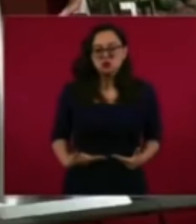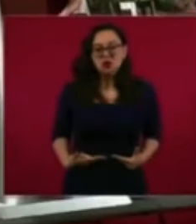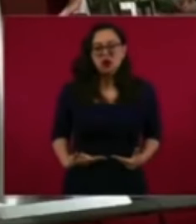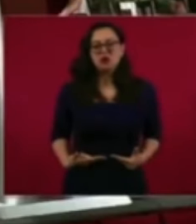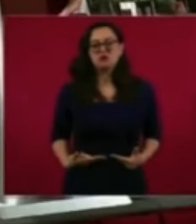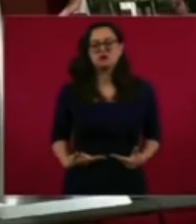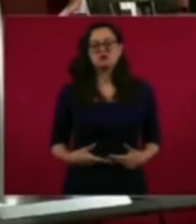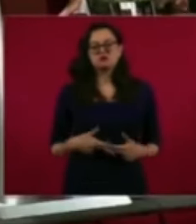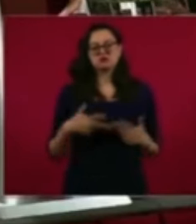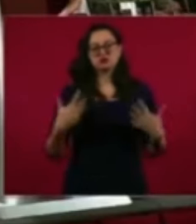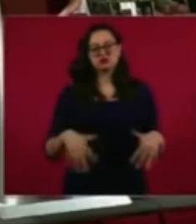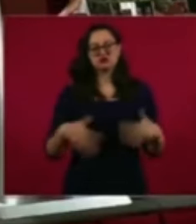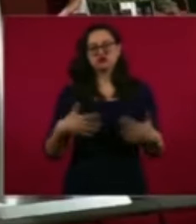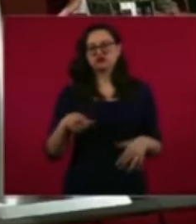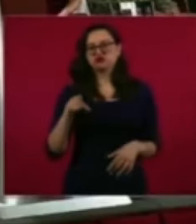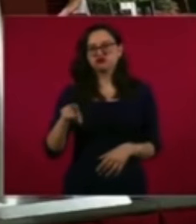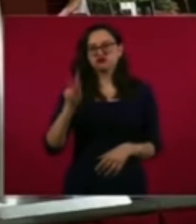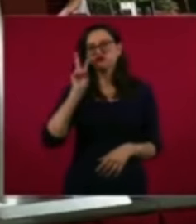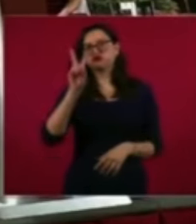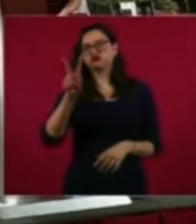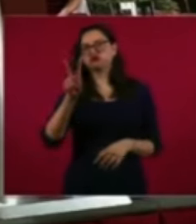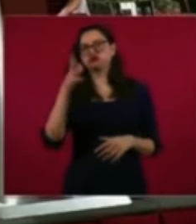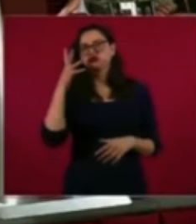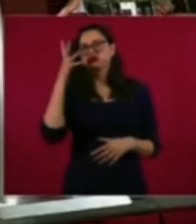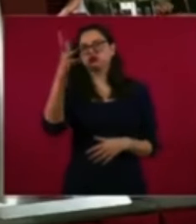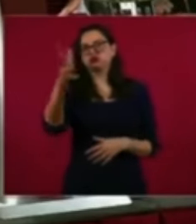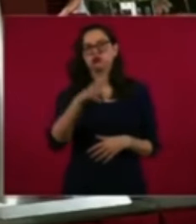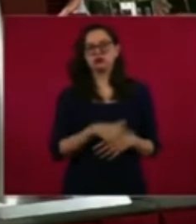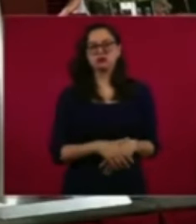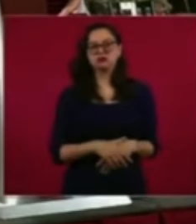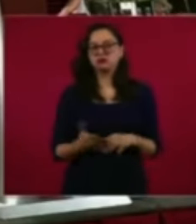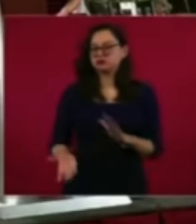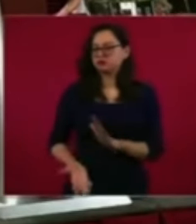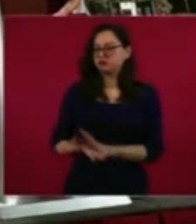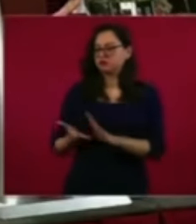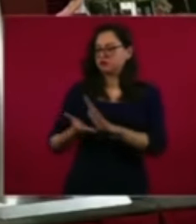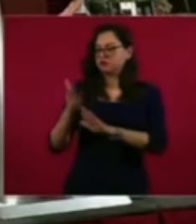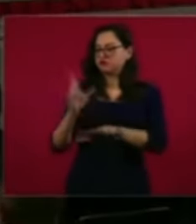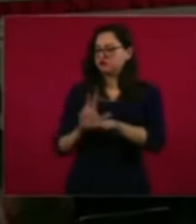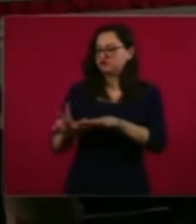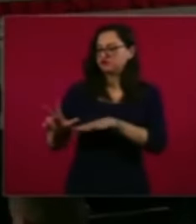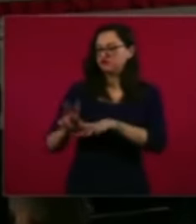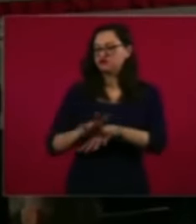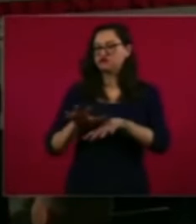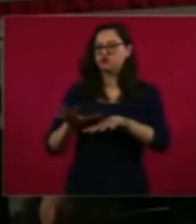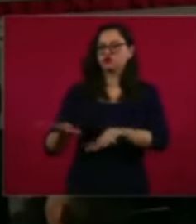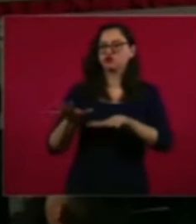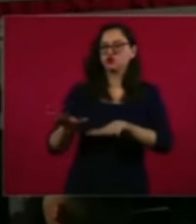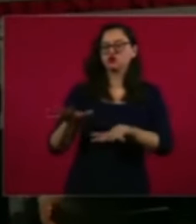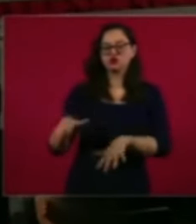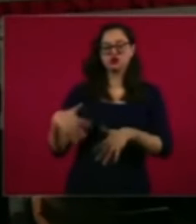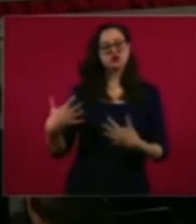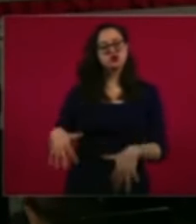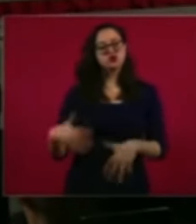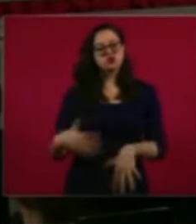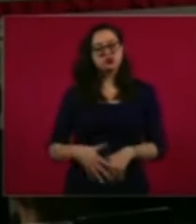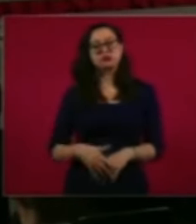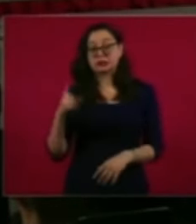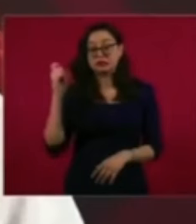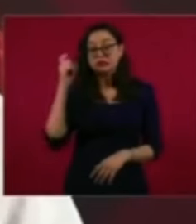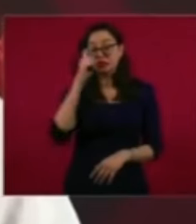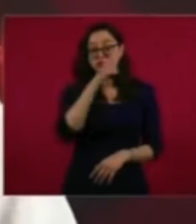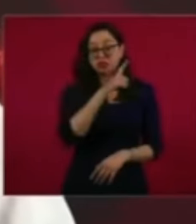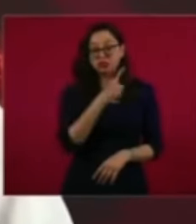tan visionario como la construcción de esta obra portentosa llena de desafíos la